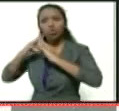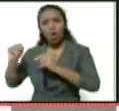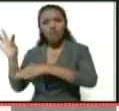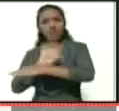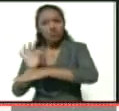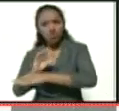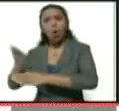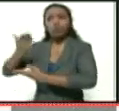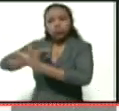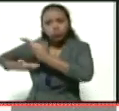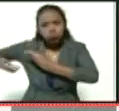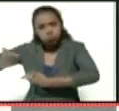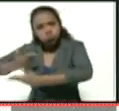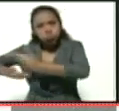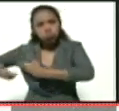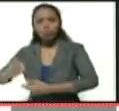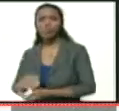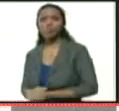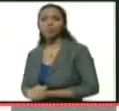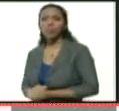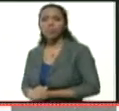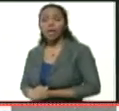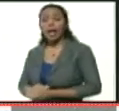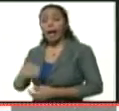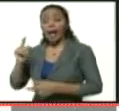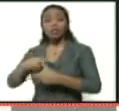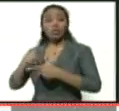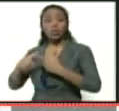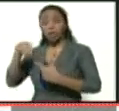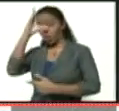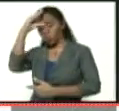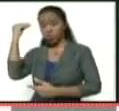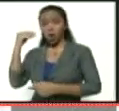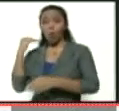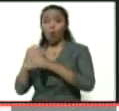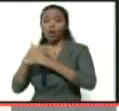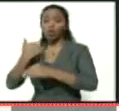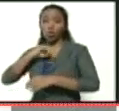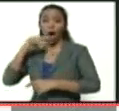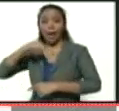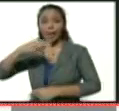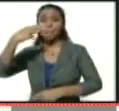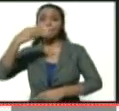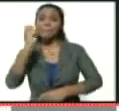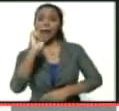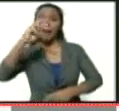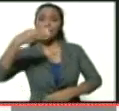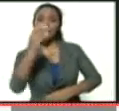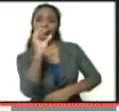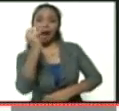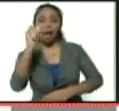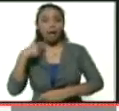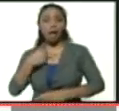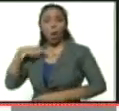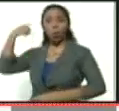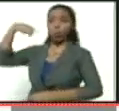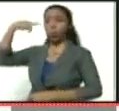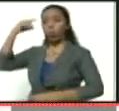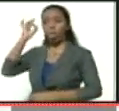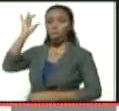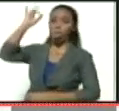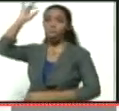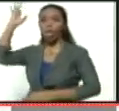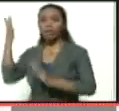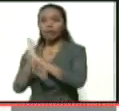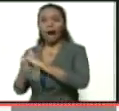de cooperar. Entonces a Donald Trump le ha dado la pepera, como decimos en Venezuela, a Donald Trump le ha dado la pepera, la locura